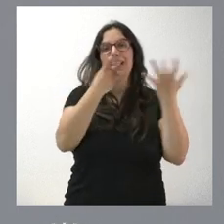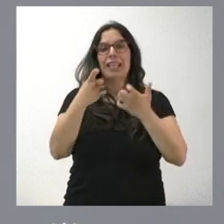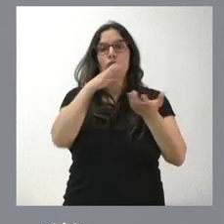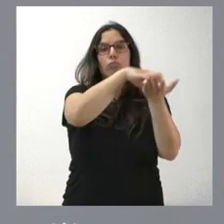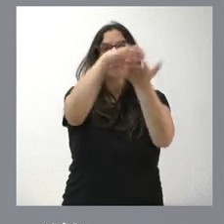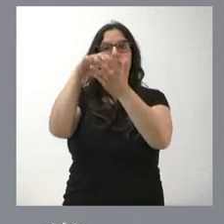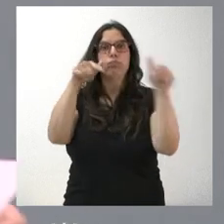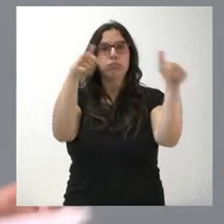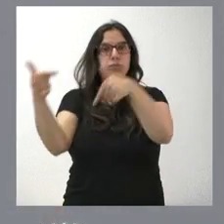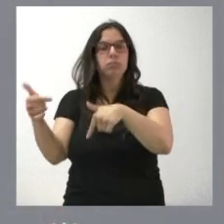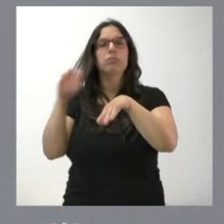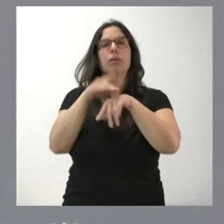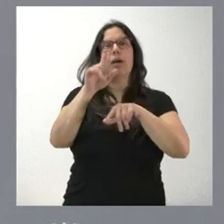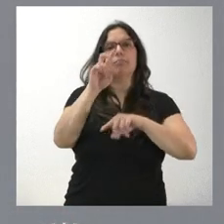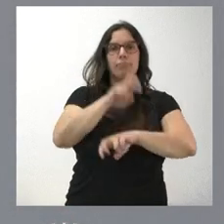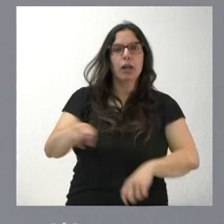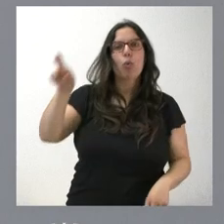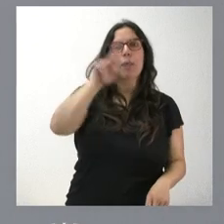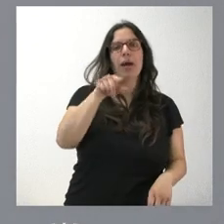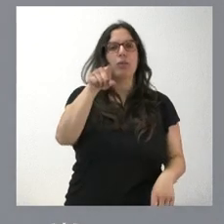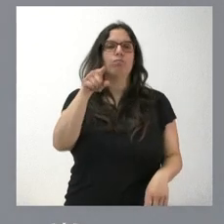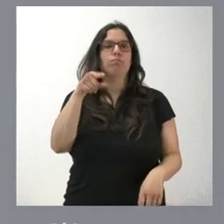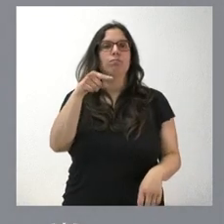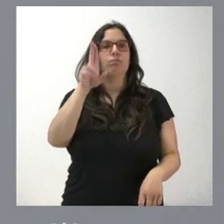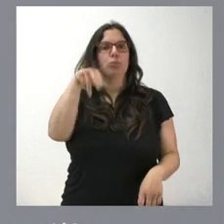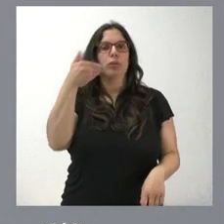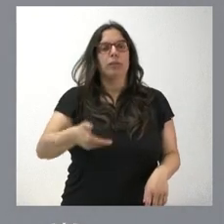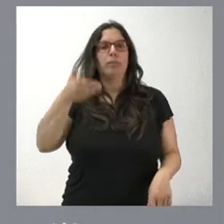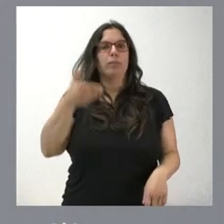de vertido, que es un elemento fundamental en la